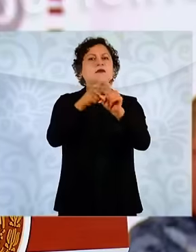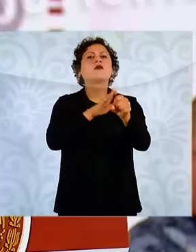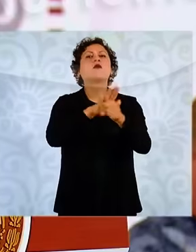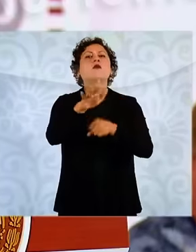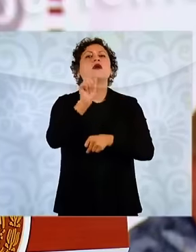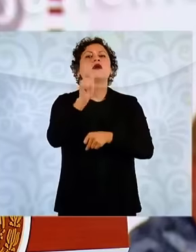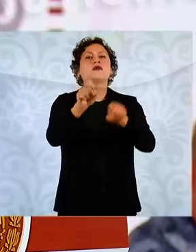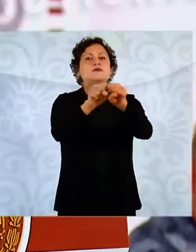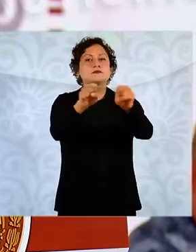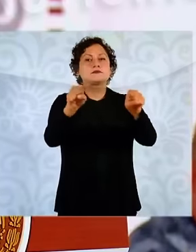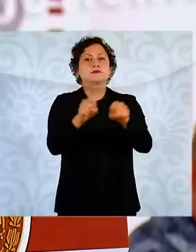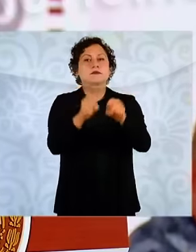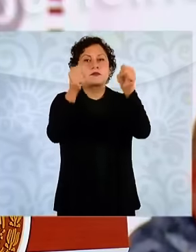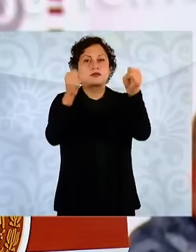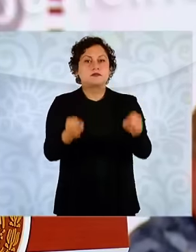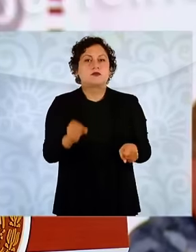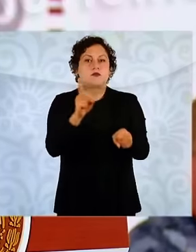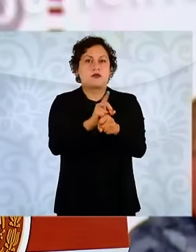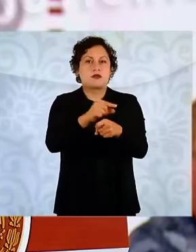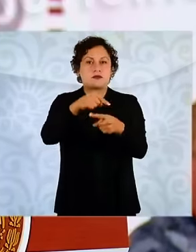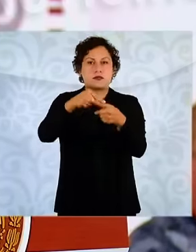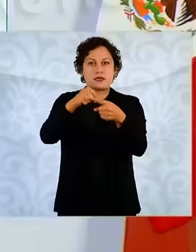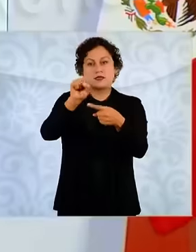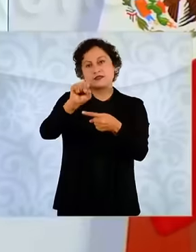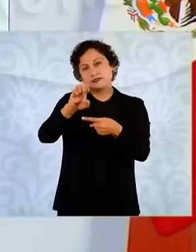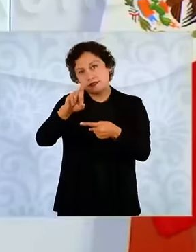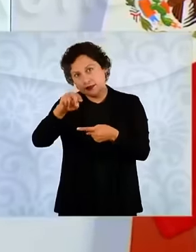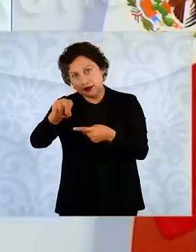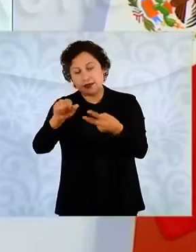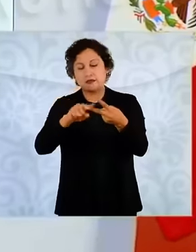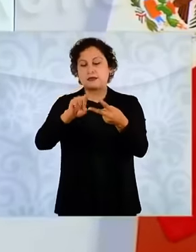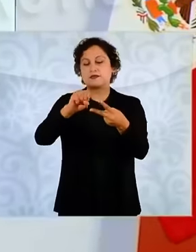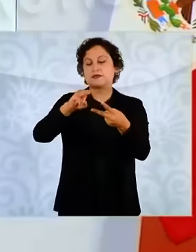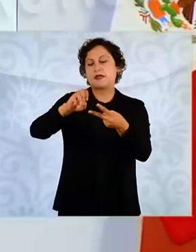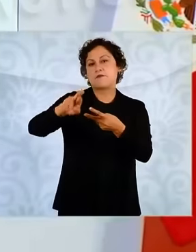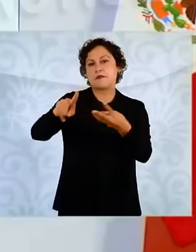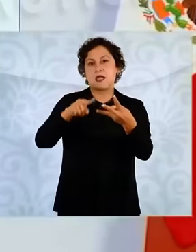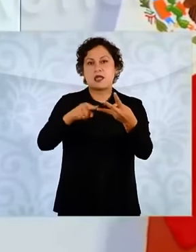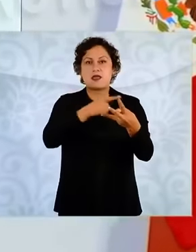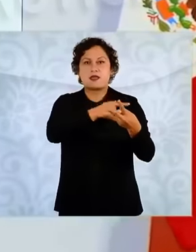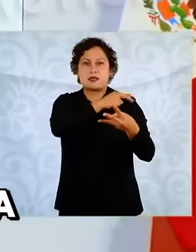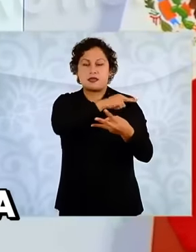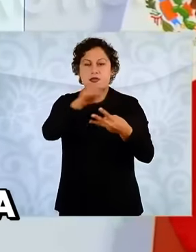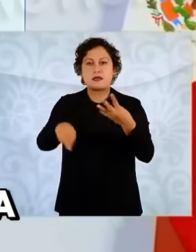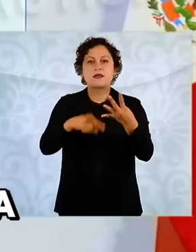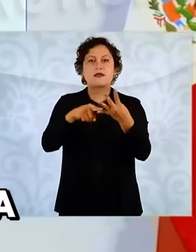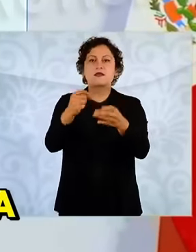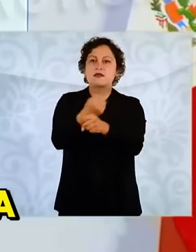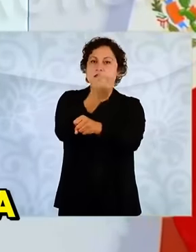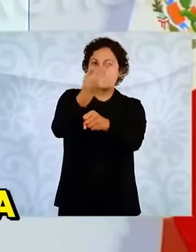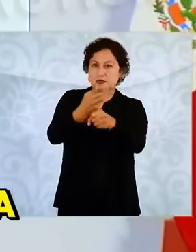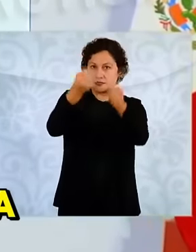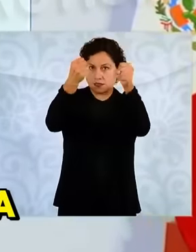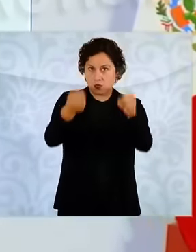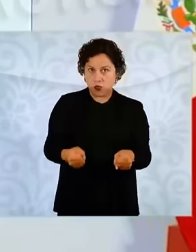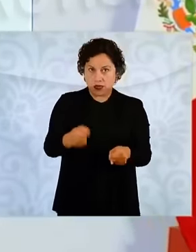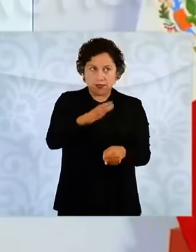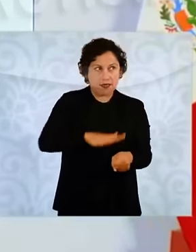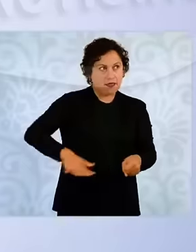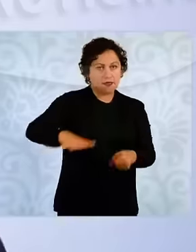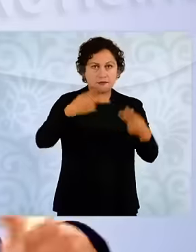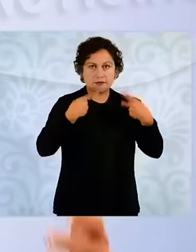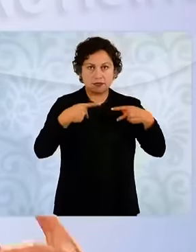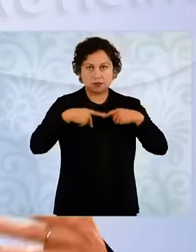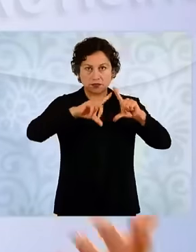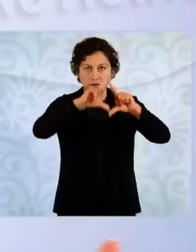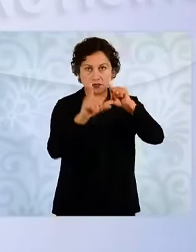seguridad, de la Defensa, de la Marina, de la Guardia Nacional y de la propia Secretaría de Seguridad Ciudadana.